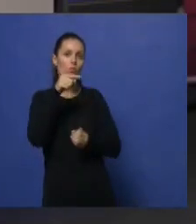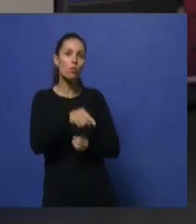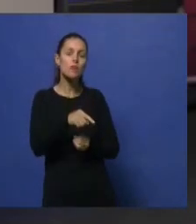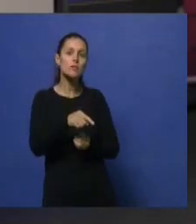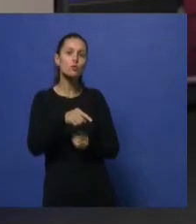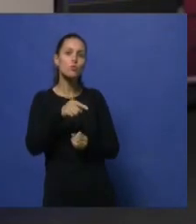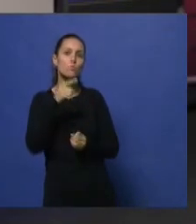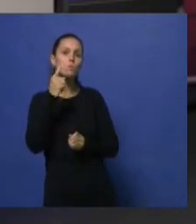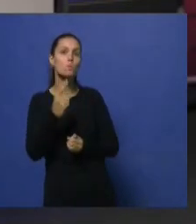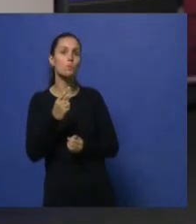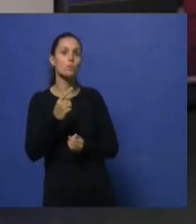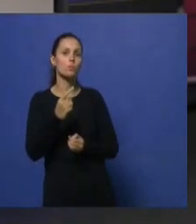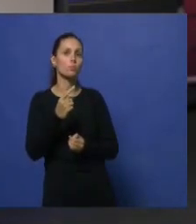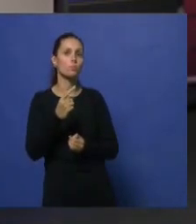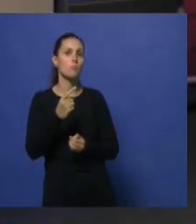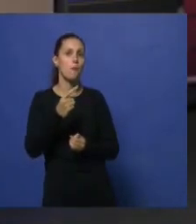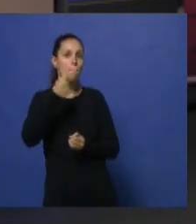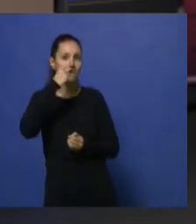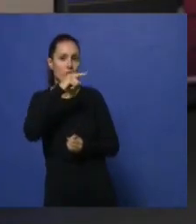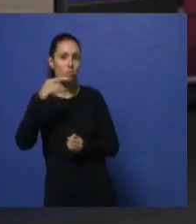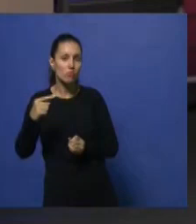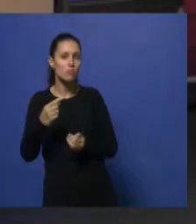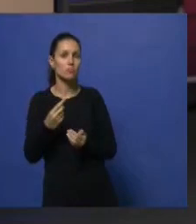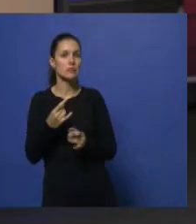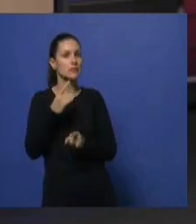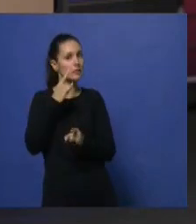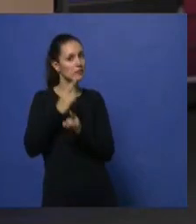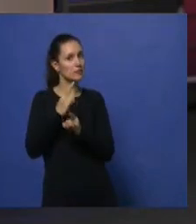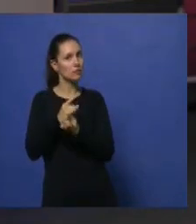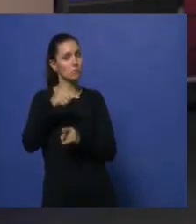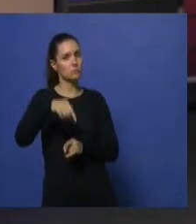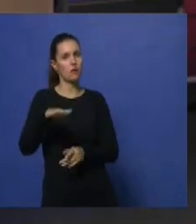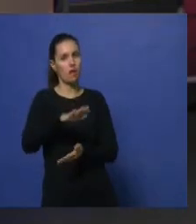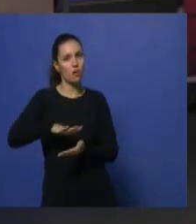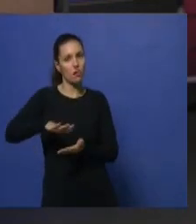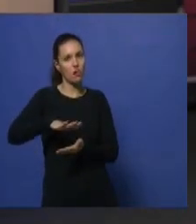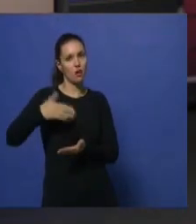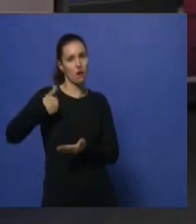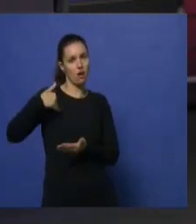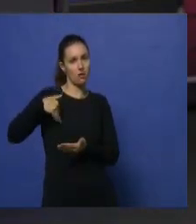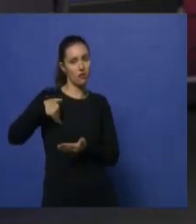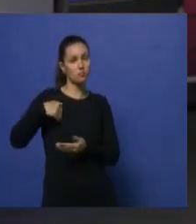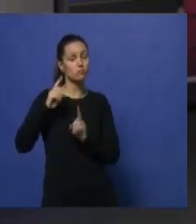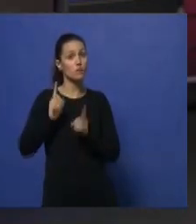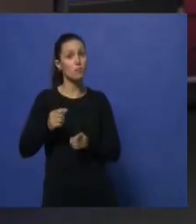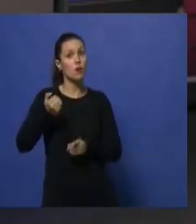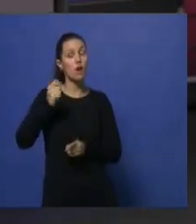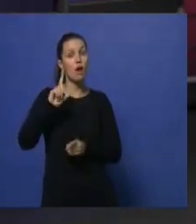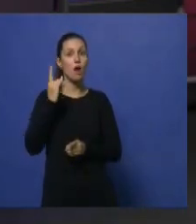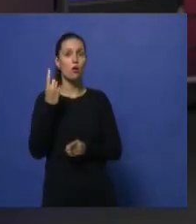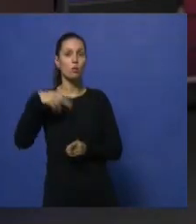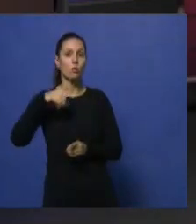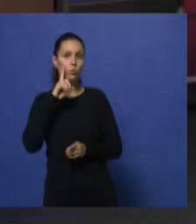semana en todo el territorio argentino lo ha sufrido hasta alumni un partido que jugó en villa obrera en san juan cuando